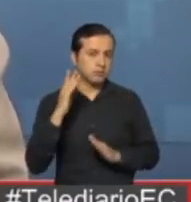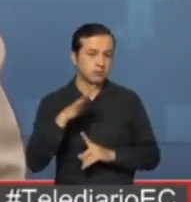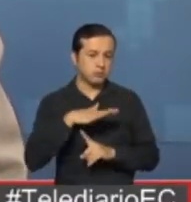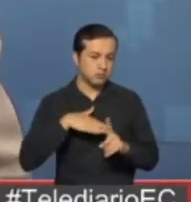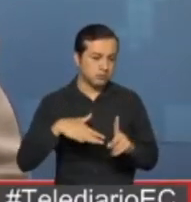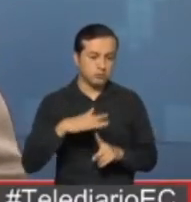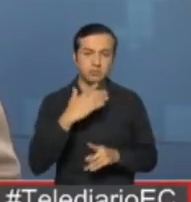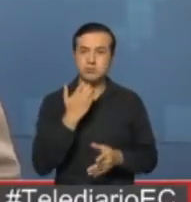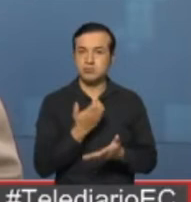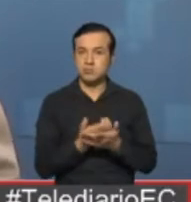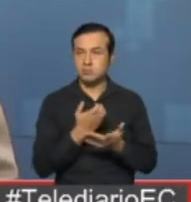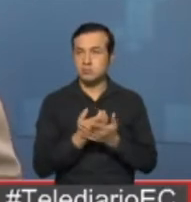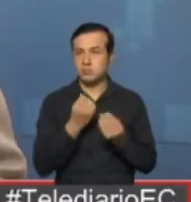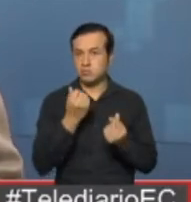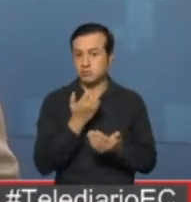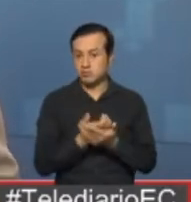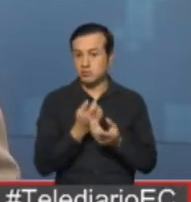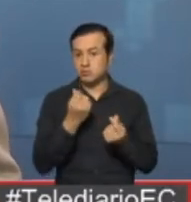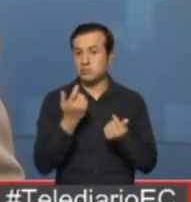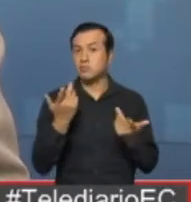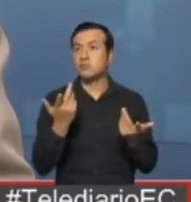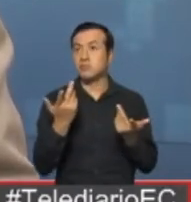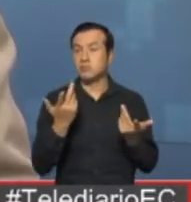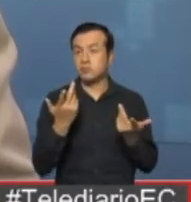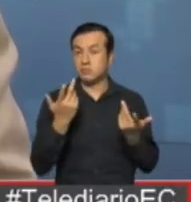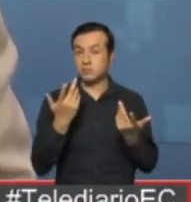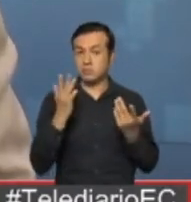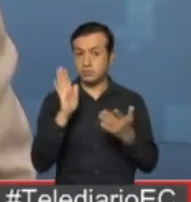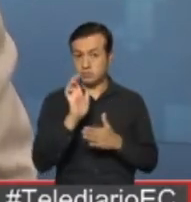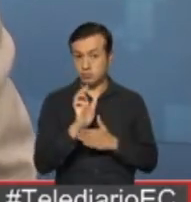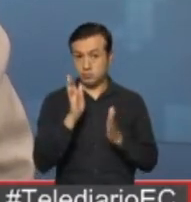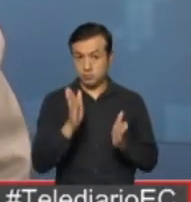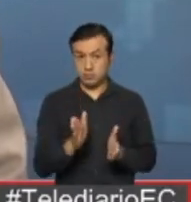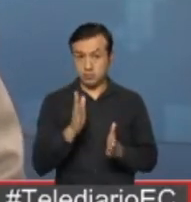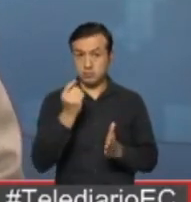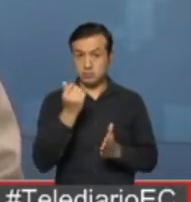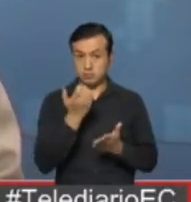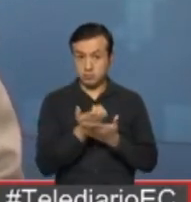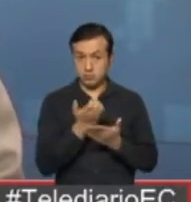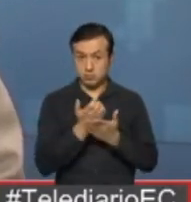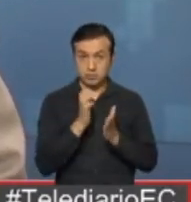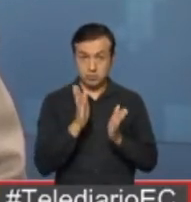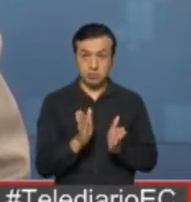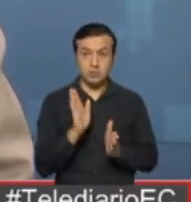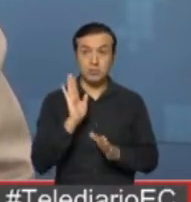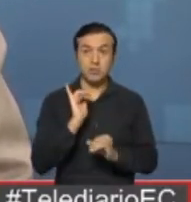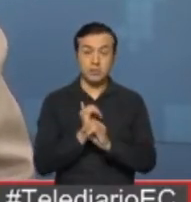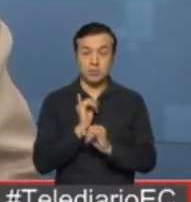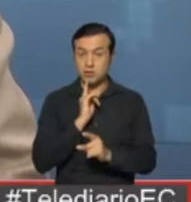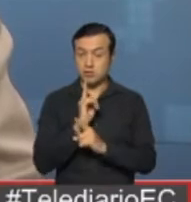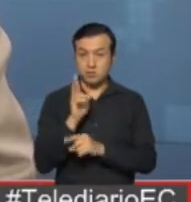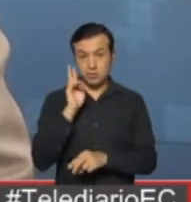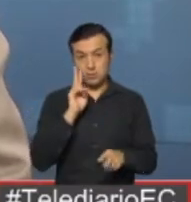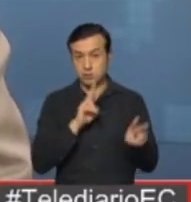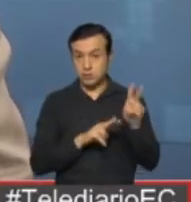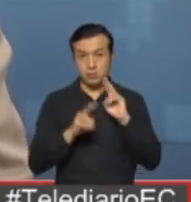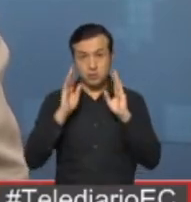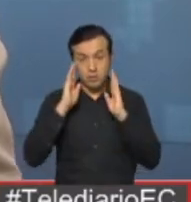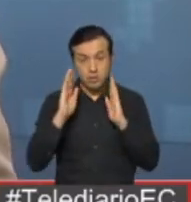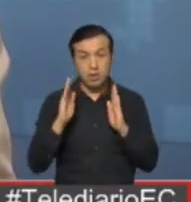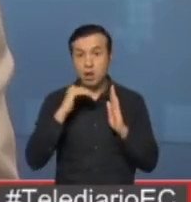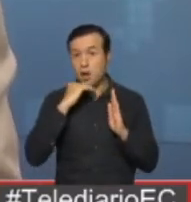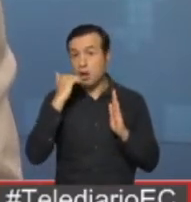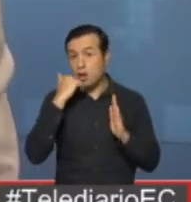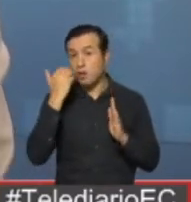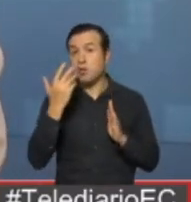situación económica o los recursos con los que enfrenta el ecuatoriano o las instituciones para combatir justamente el cáncer para